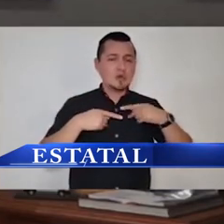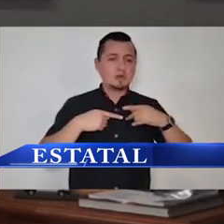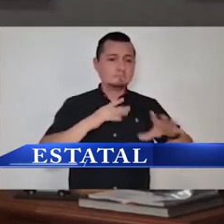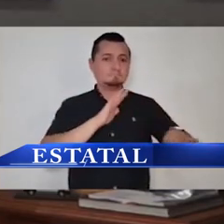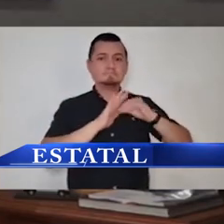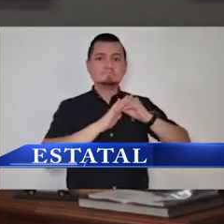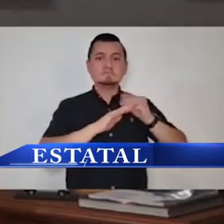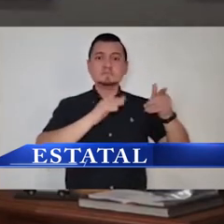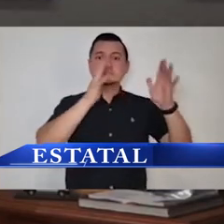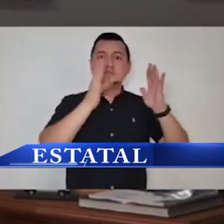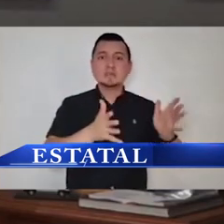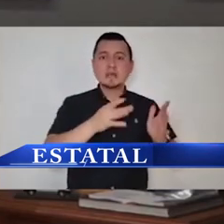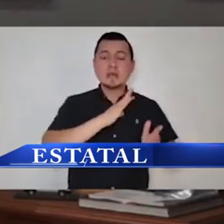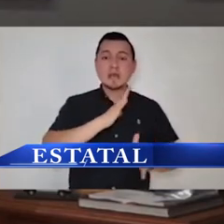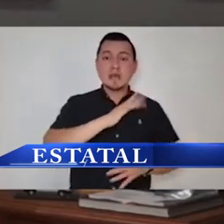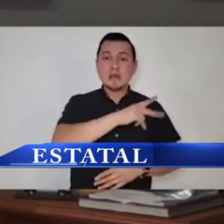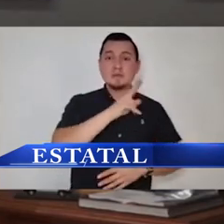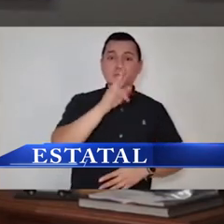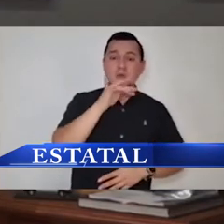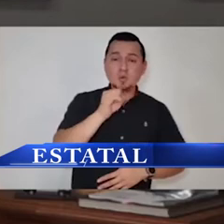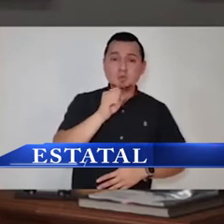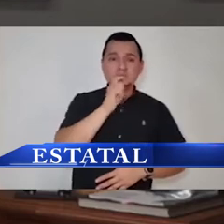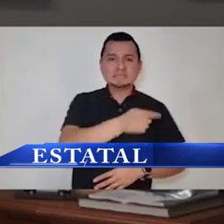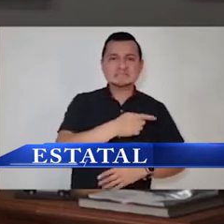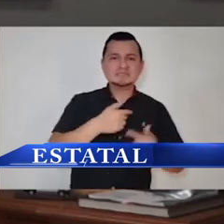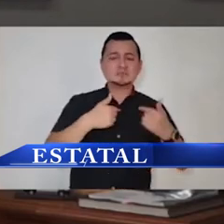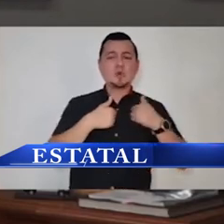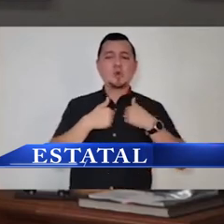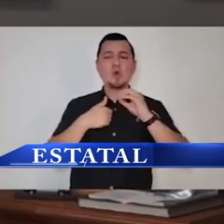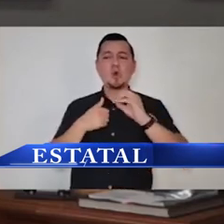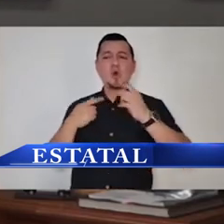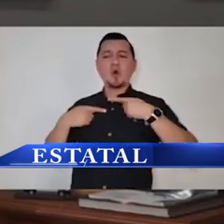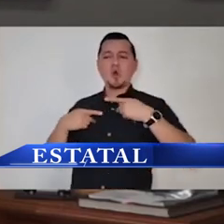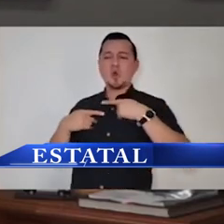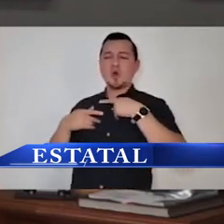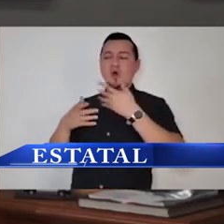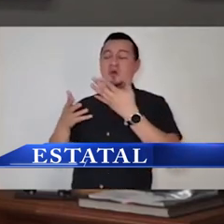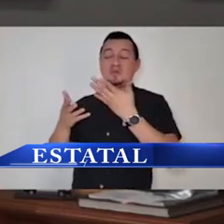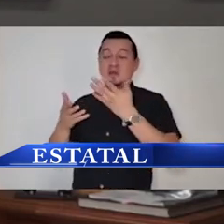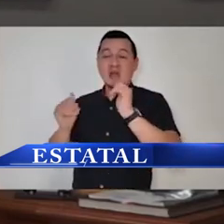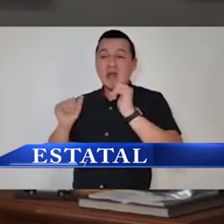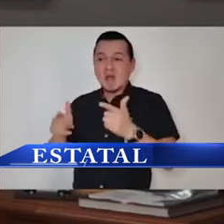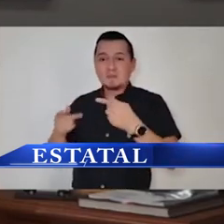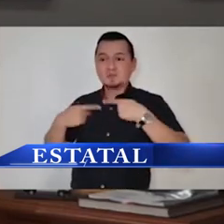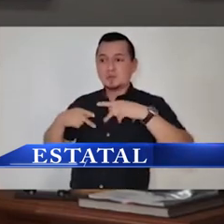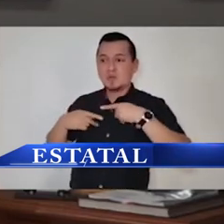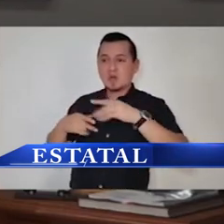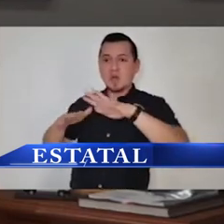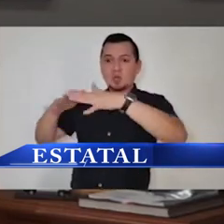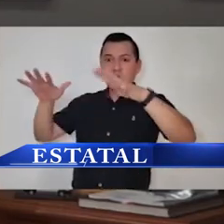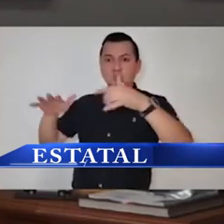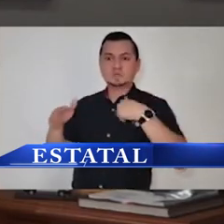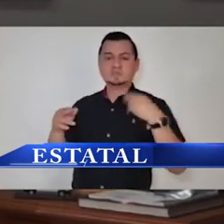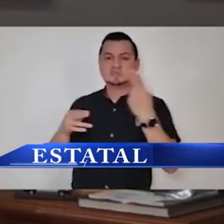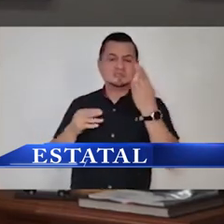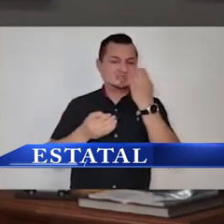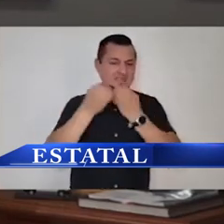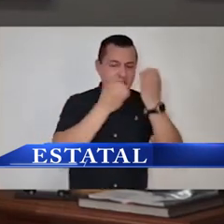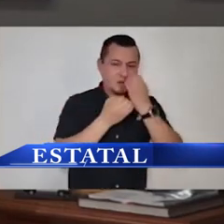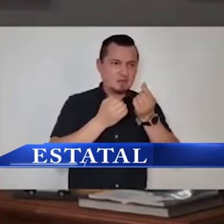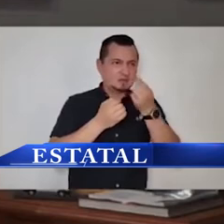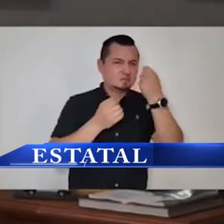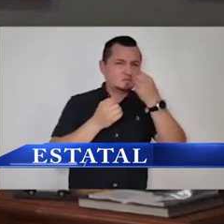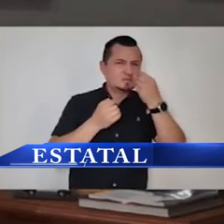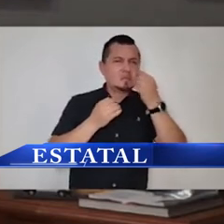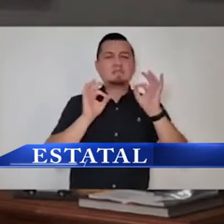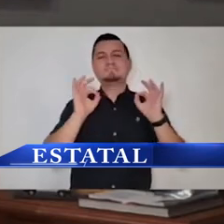con personas confirmadas con el virus, estuvimos en riesgo o pertenecemos a grupos vulnerables. En